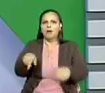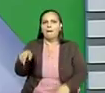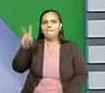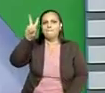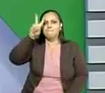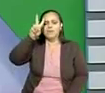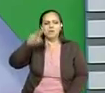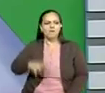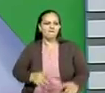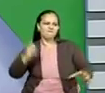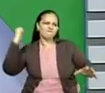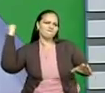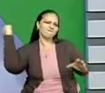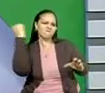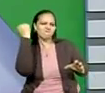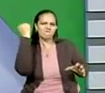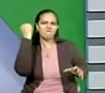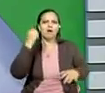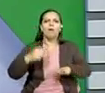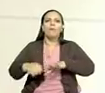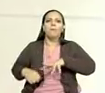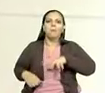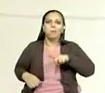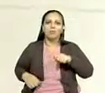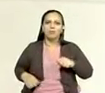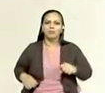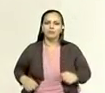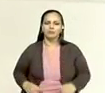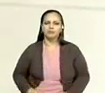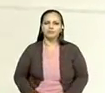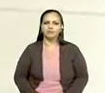sus pertenencias. Aquí el detalle.